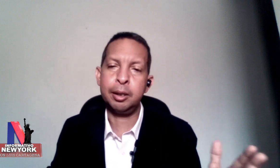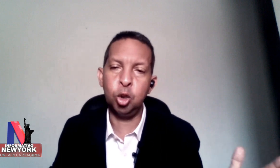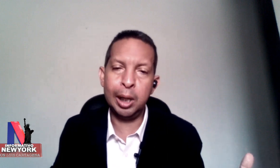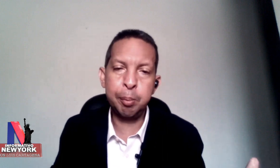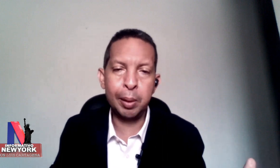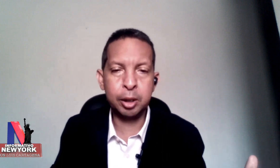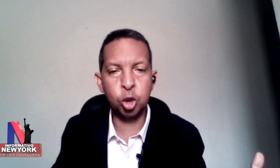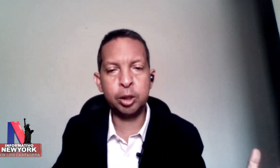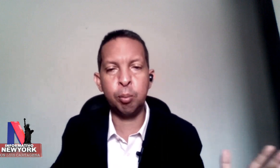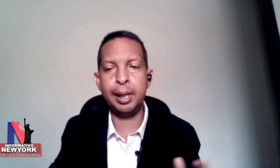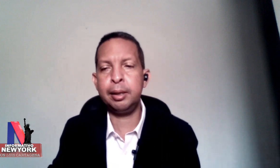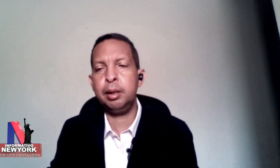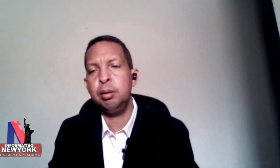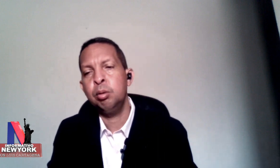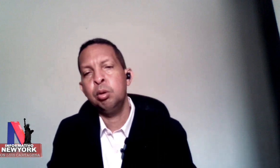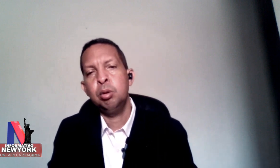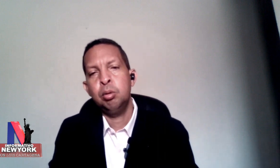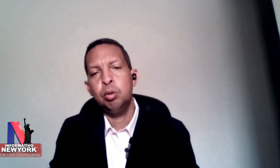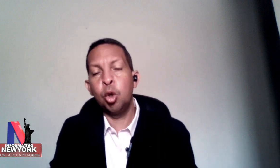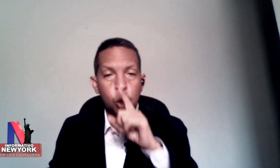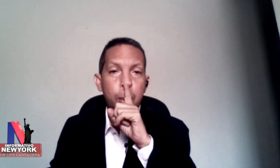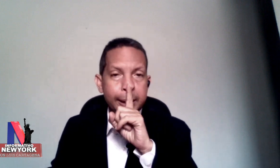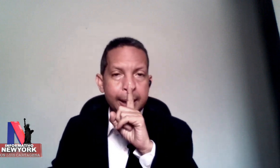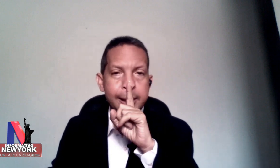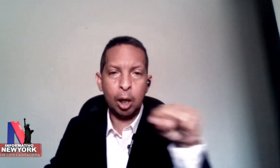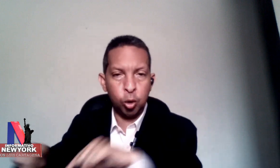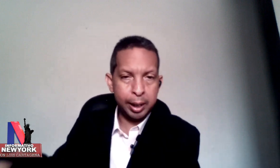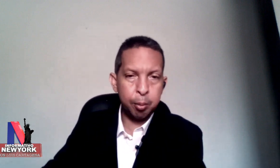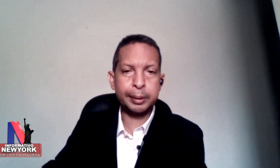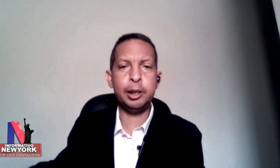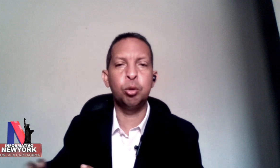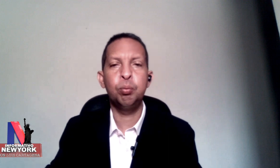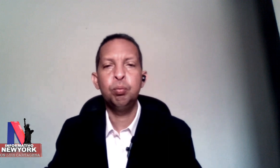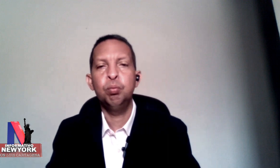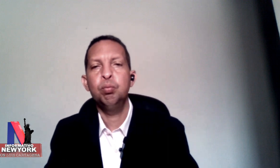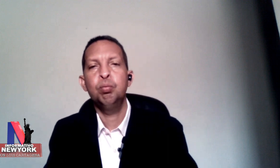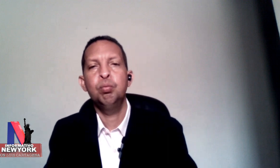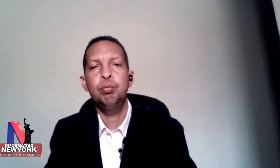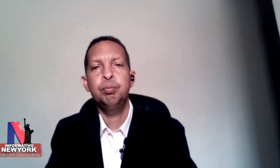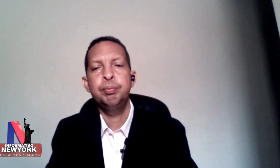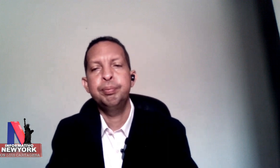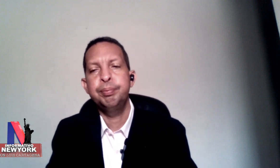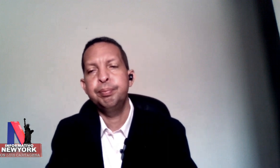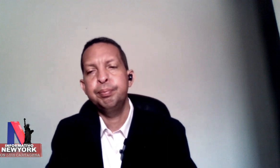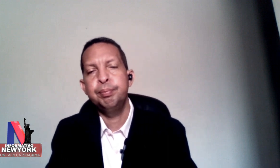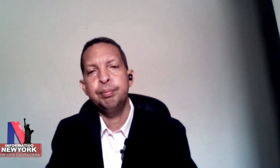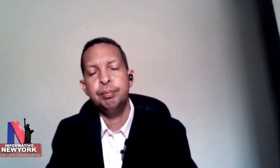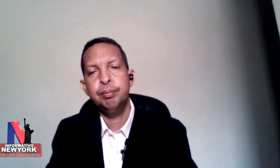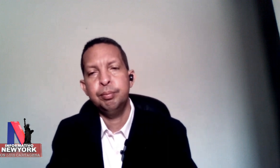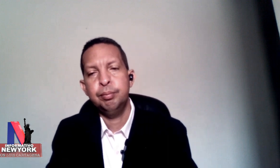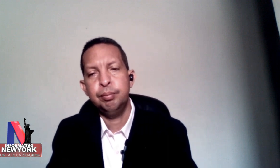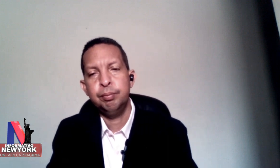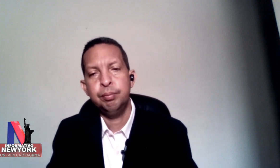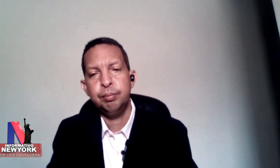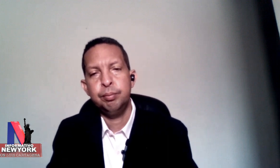de una explicación a la población que se lo merece, o no me queda callado con el rabo metido.